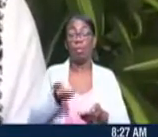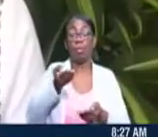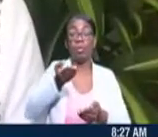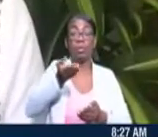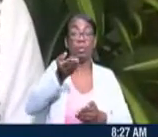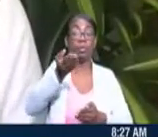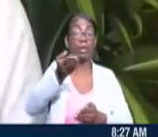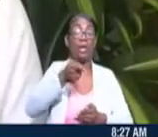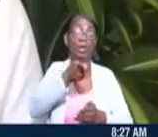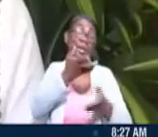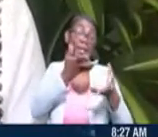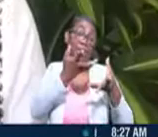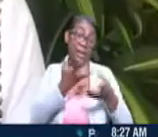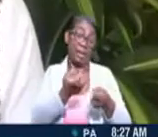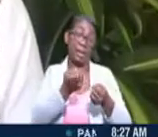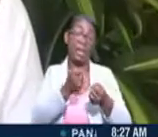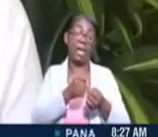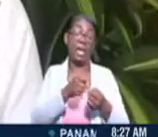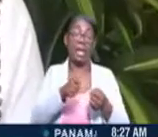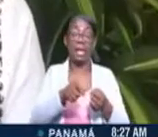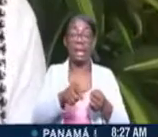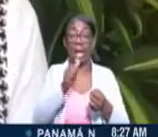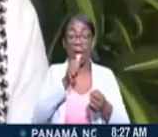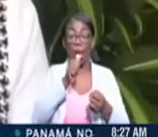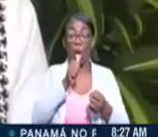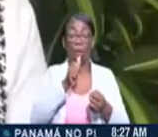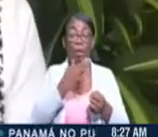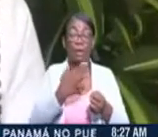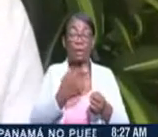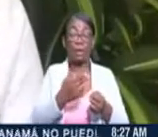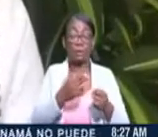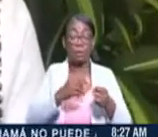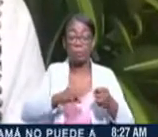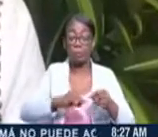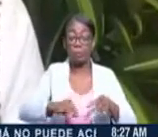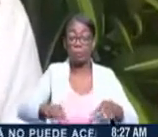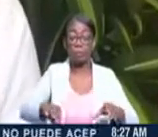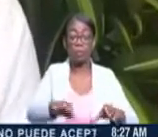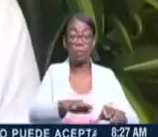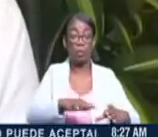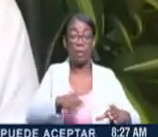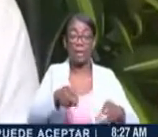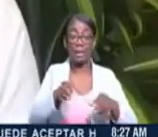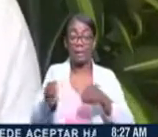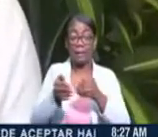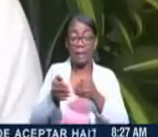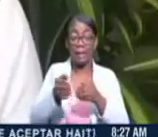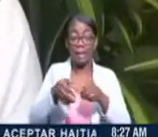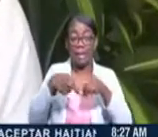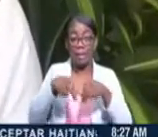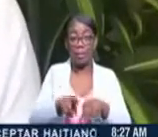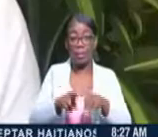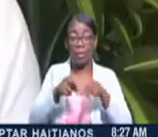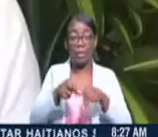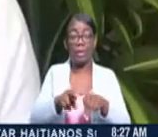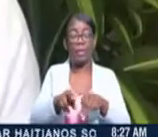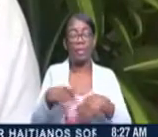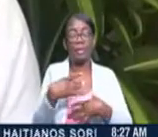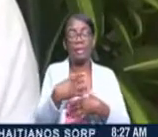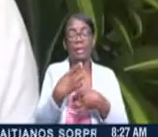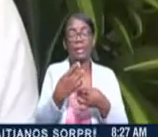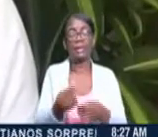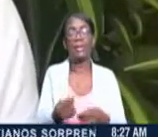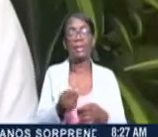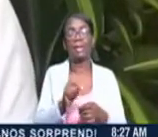interesa sembrar en agua dulce, cerca de un río, que tenga acceso a un agua de río, sería interesantísimo, o